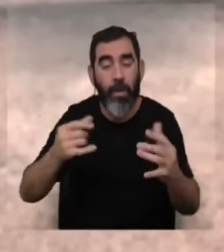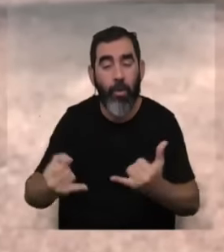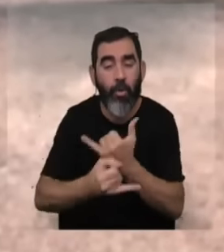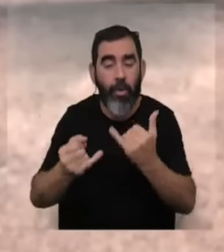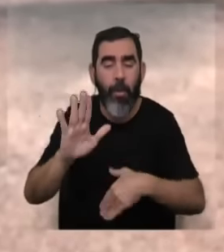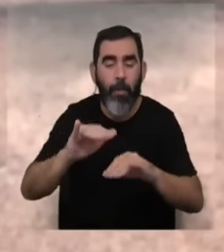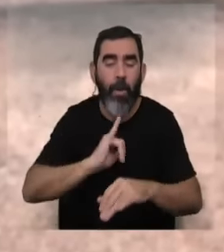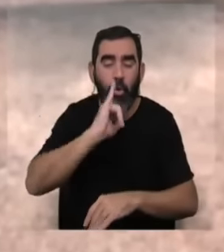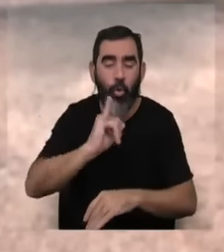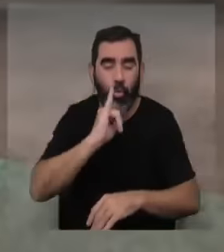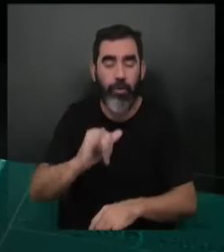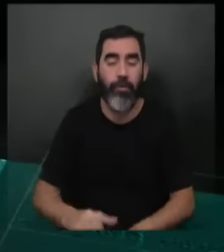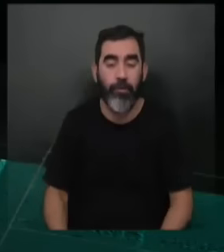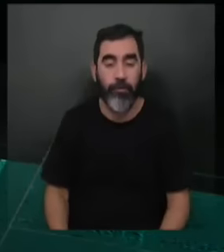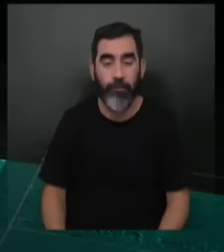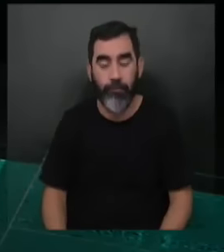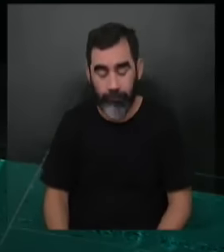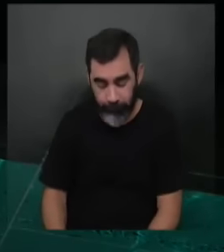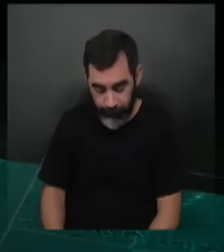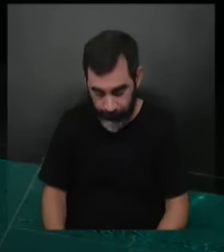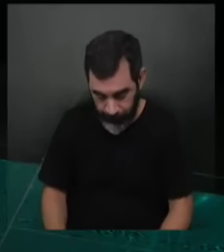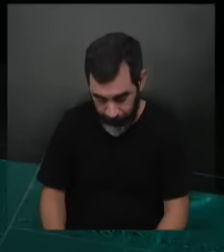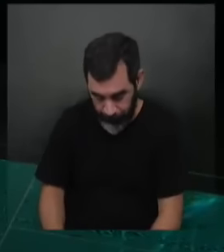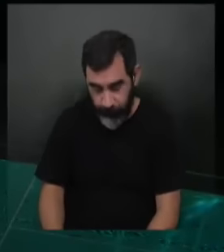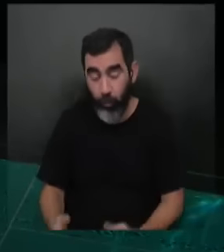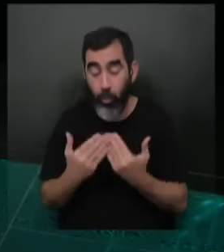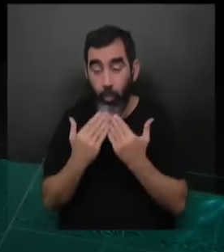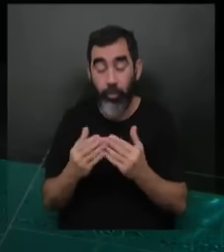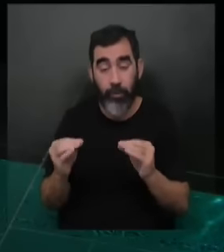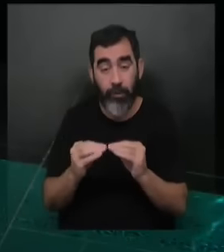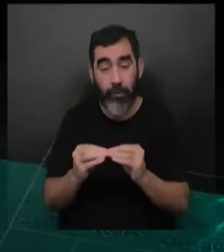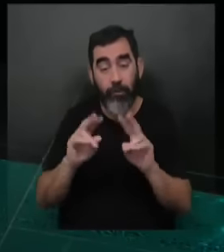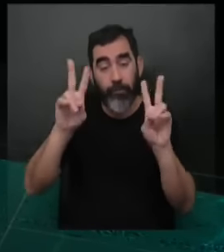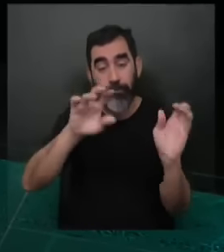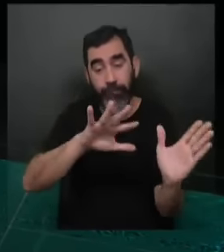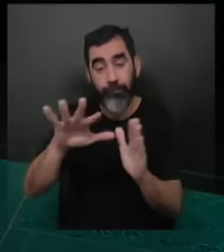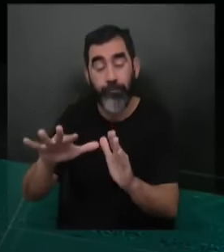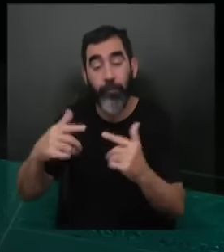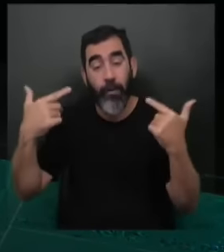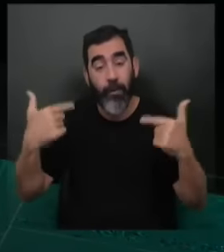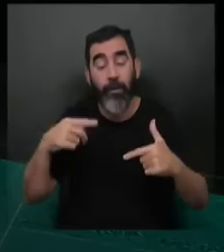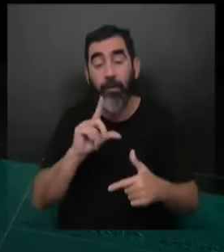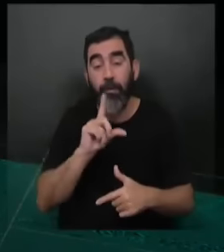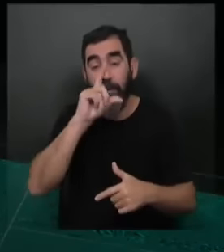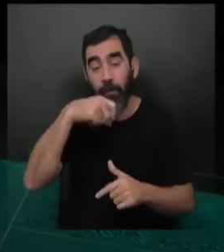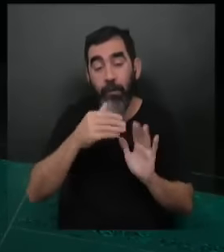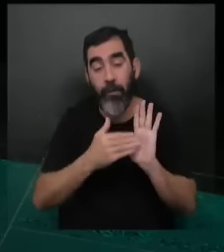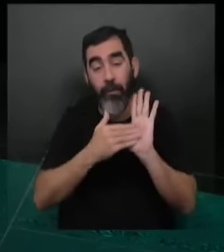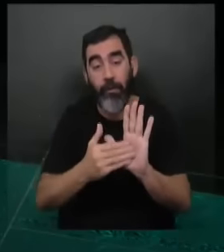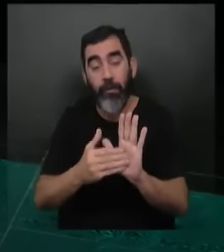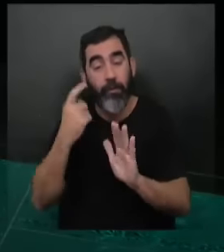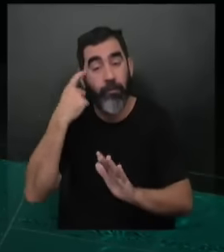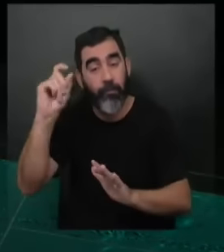tendremos más novedades Bien muchísimas gracias estaremos atentos Juli y ahora vamos a otros temas porque la intendencia de Montevideo presentó una